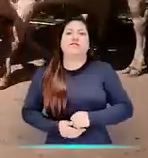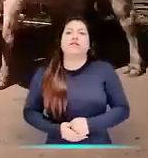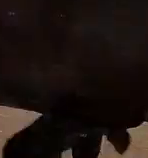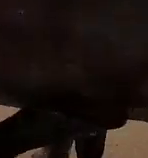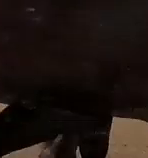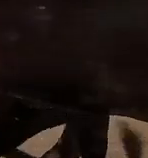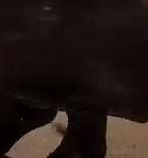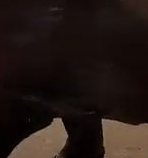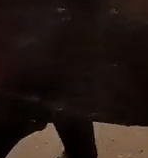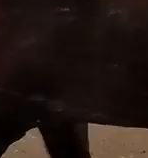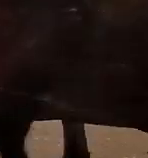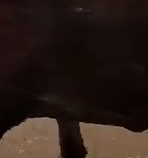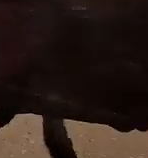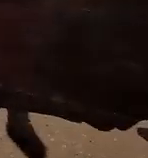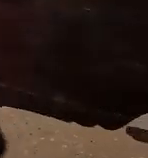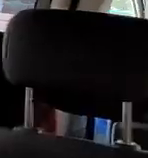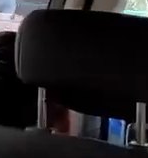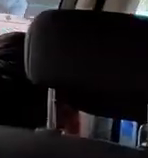democracia.